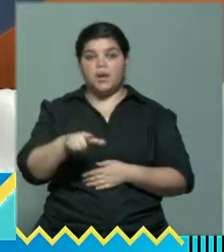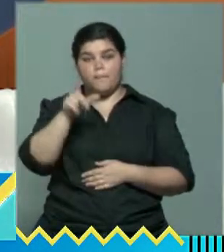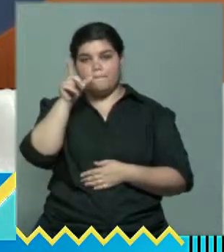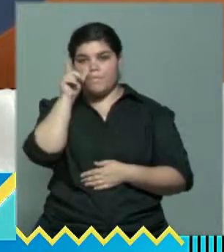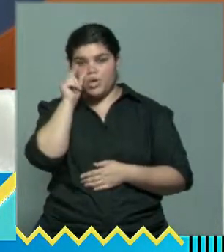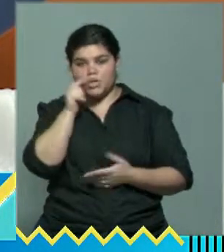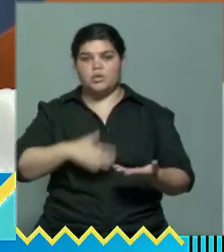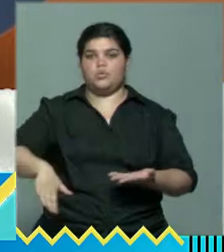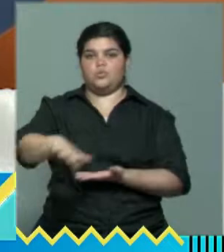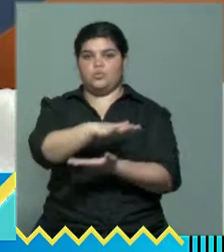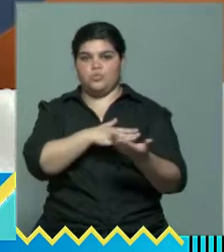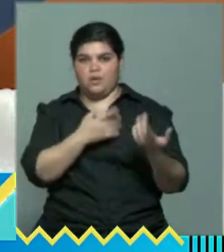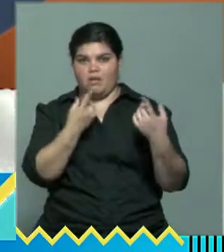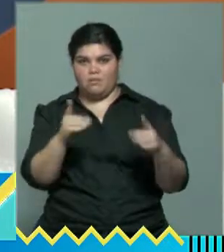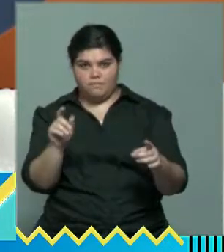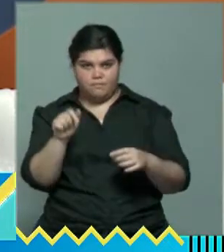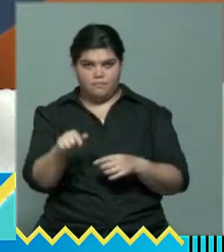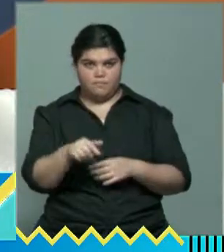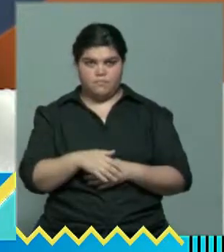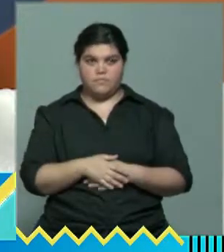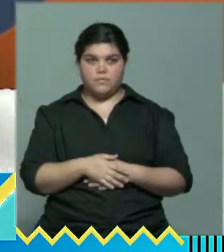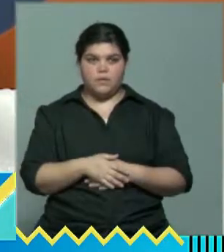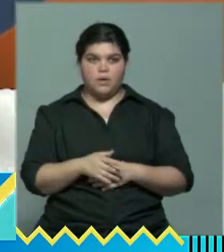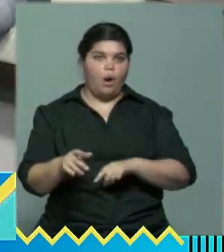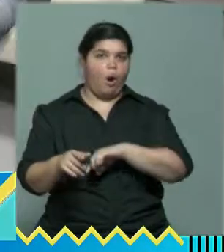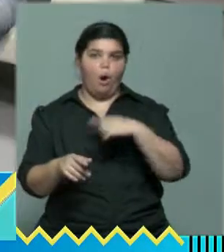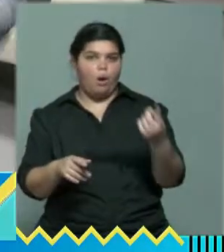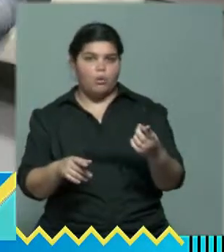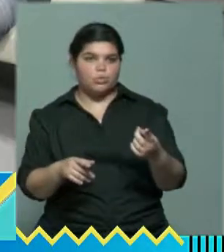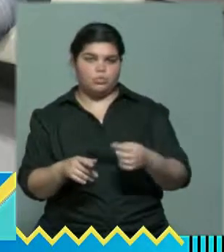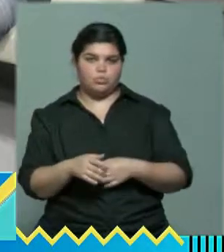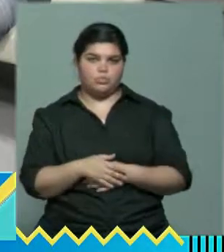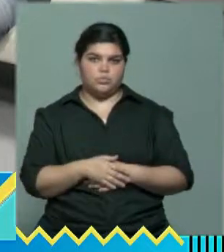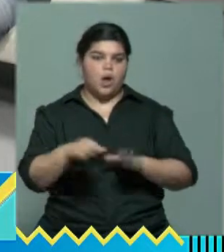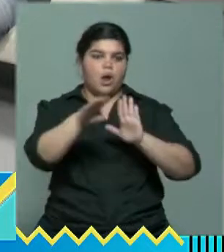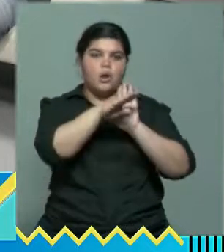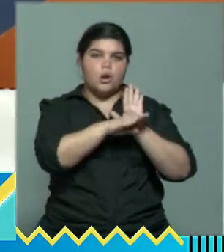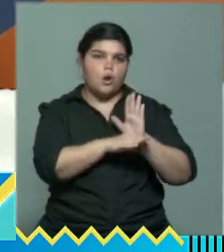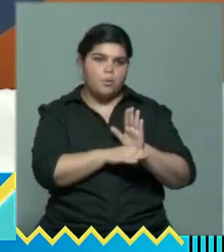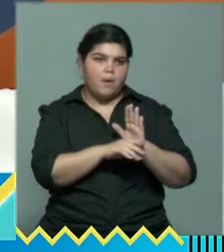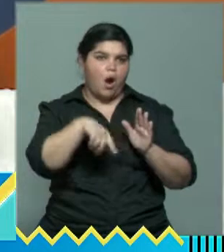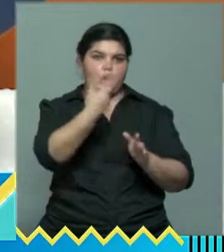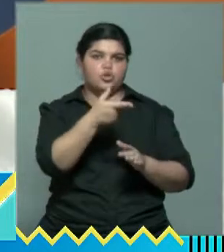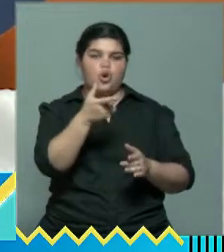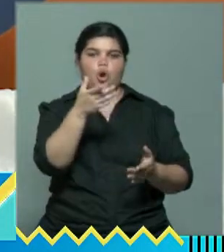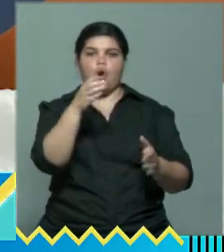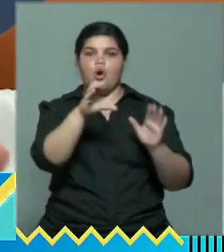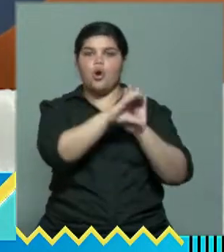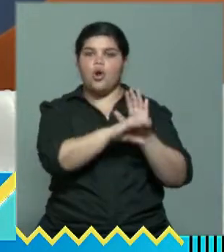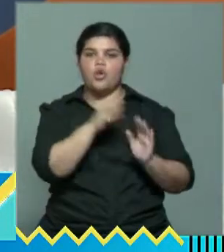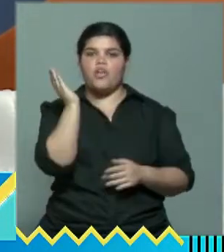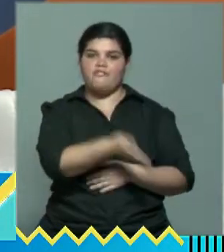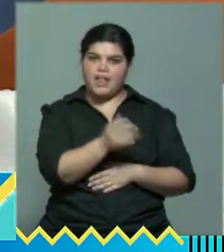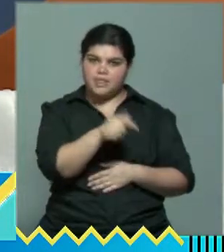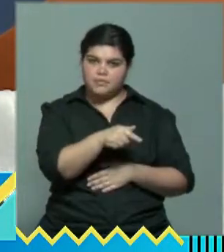o sociales. En todo caso, en otro ámbito normativo que es el Código de Falta. Pero la ley de